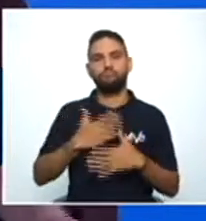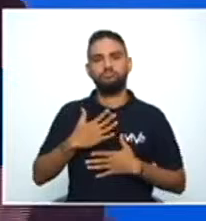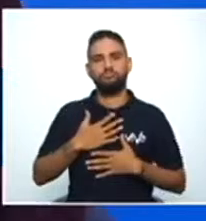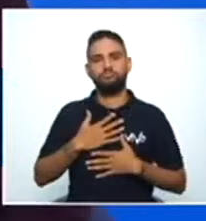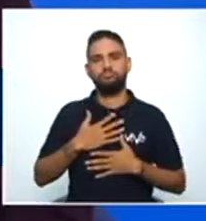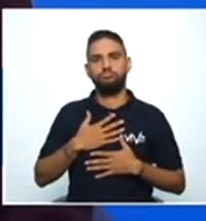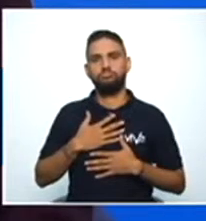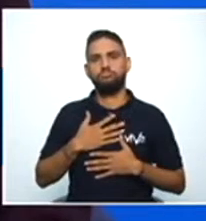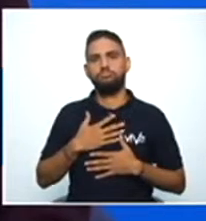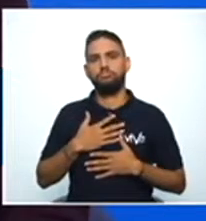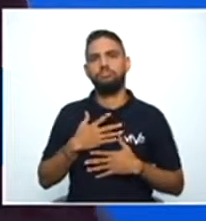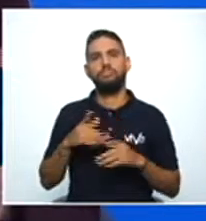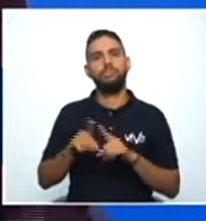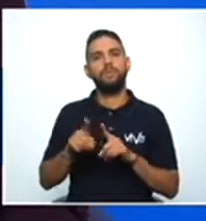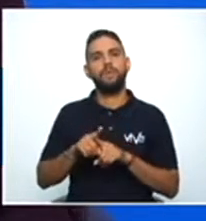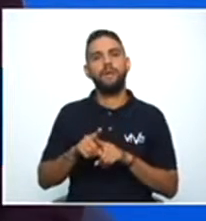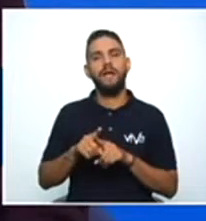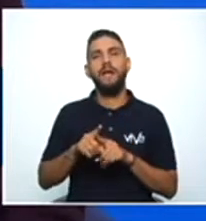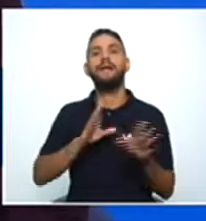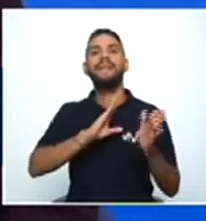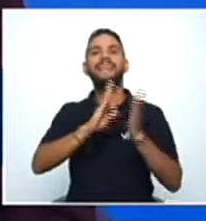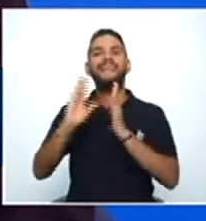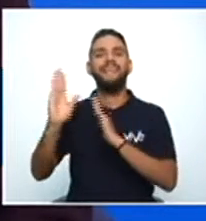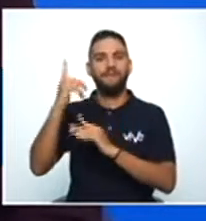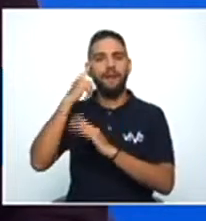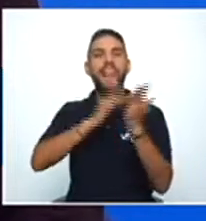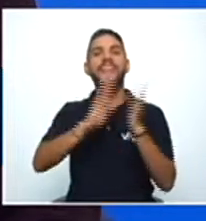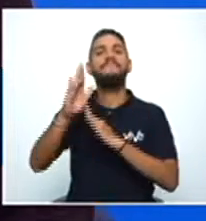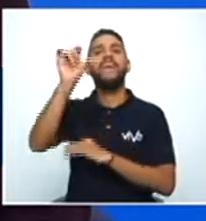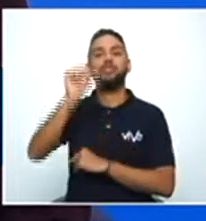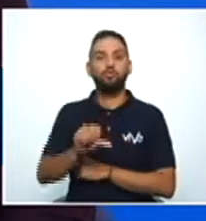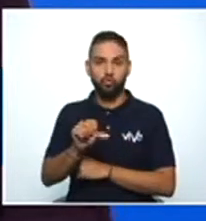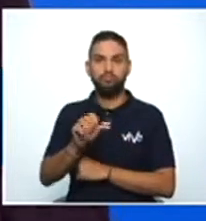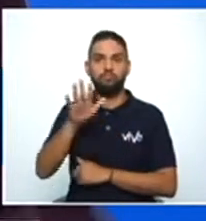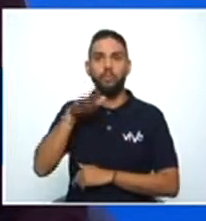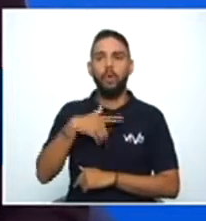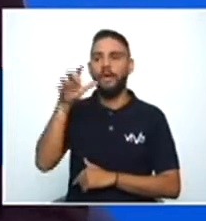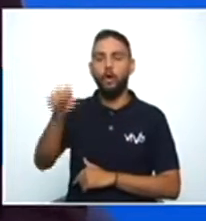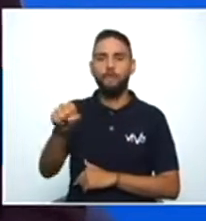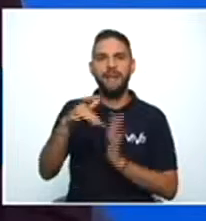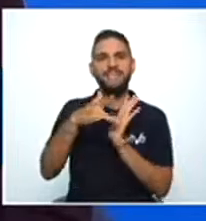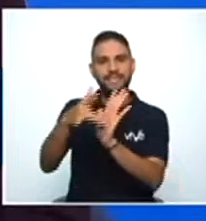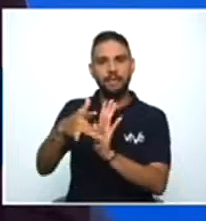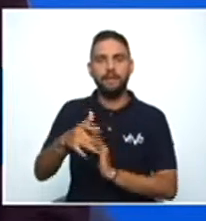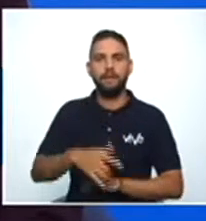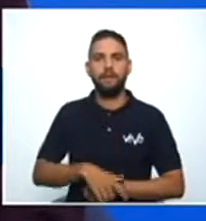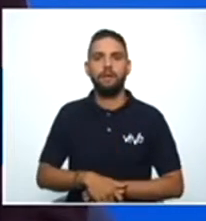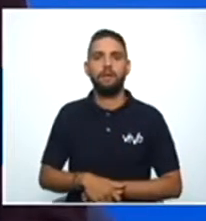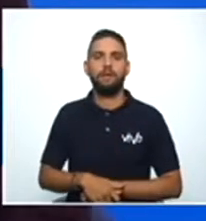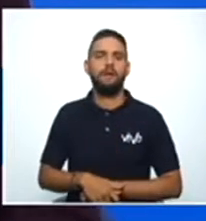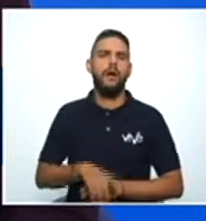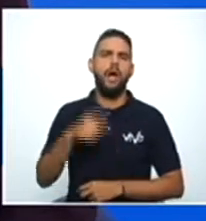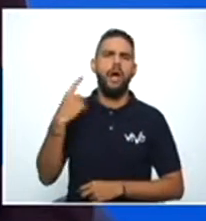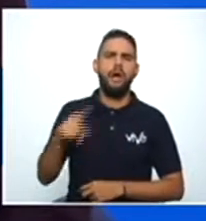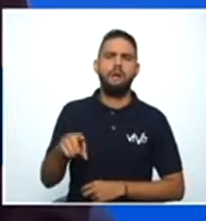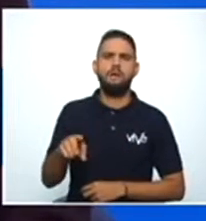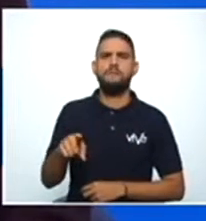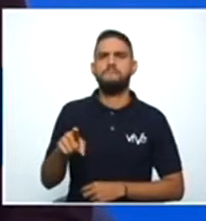nuestras plataformas fundamentales son las librerías del sur pueden adquirir nuestros discos a través de las librerías del sur allí van a encontrar